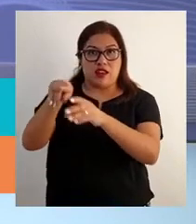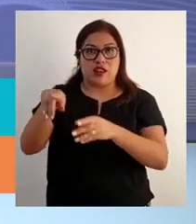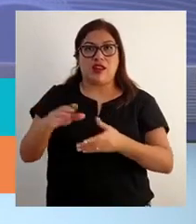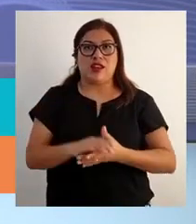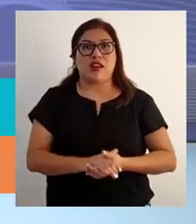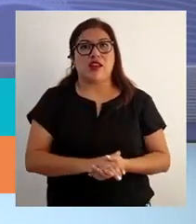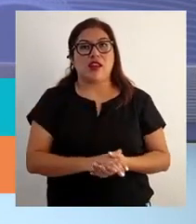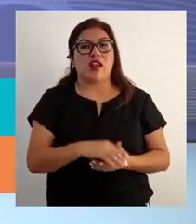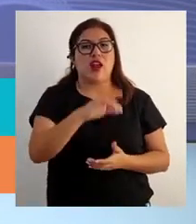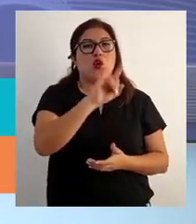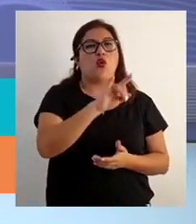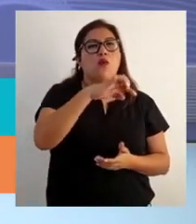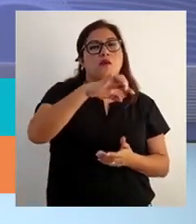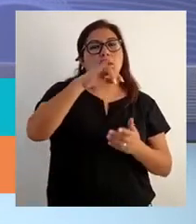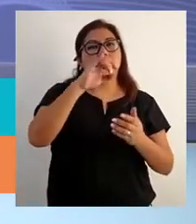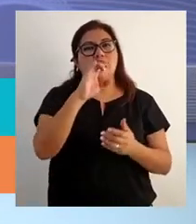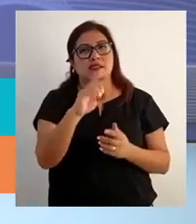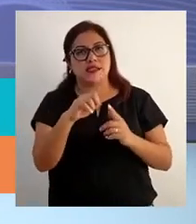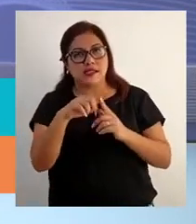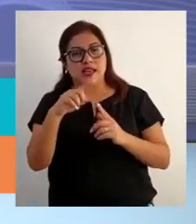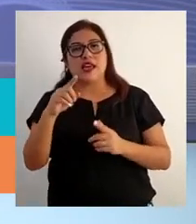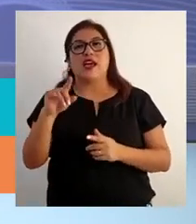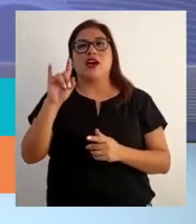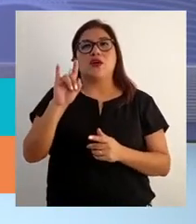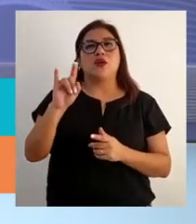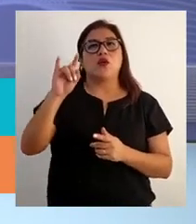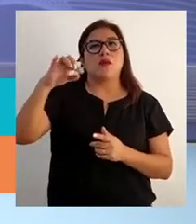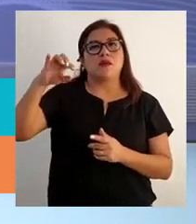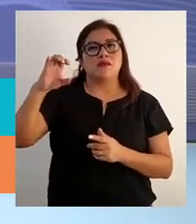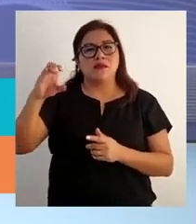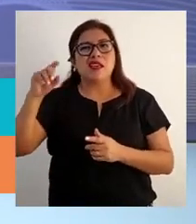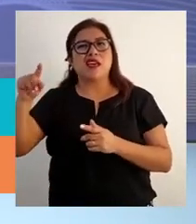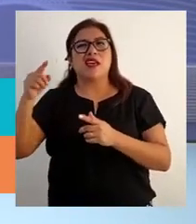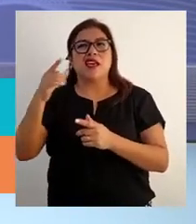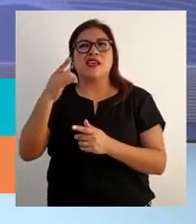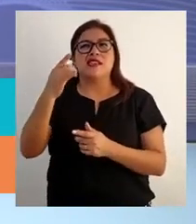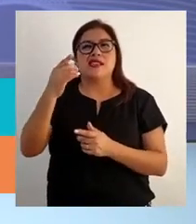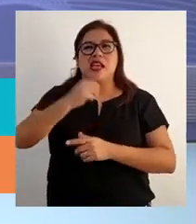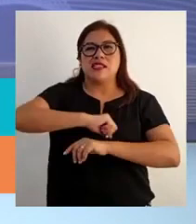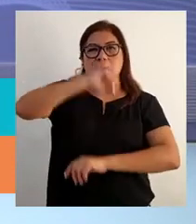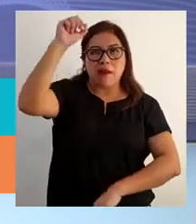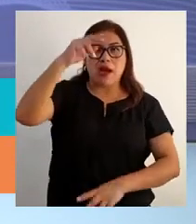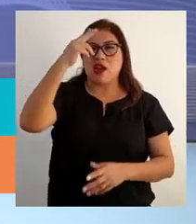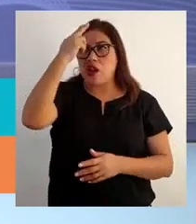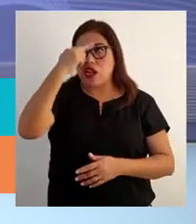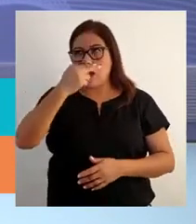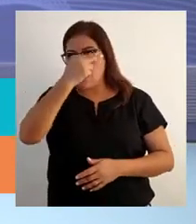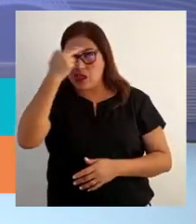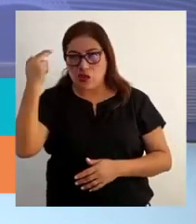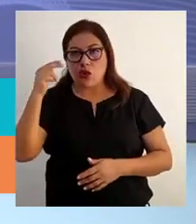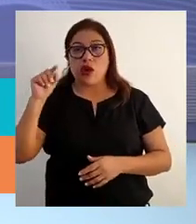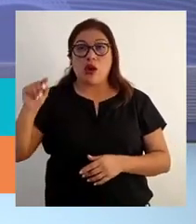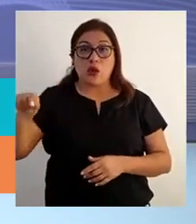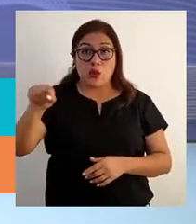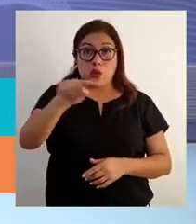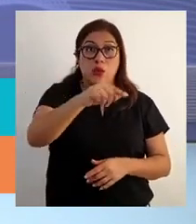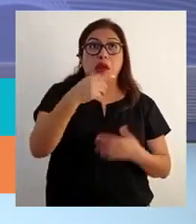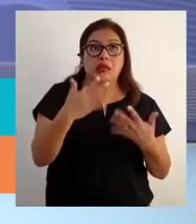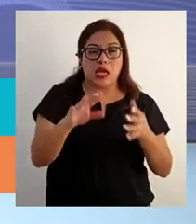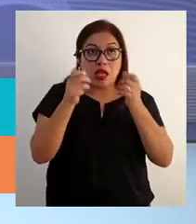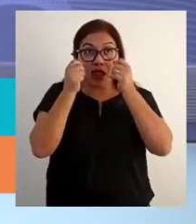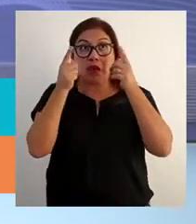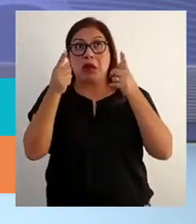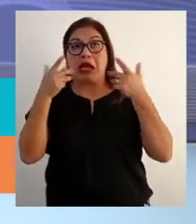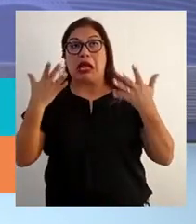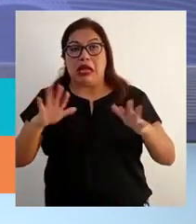la UPC, la UNIFE, la de San Marcos, la Católica. Ya hay universidades que están despertando, ¿no?, a esta responsabilidad legal, y